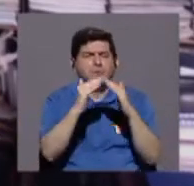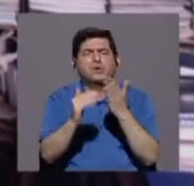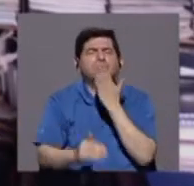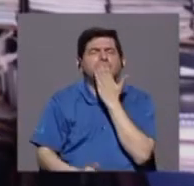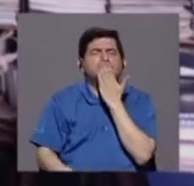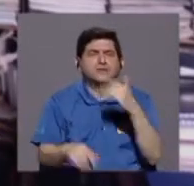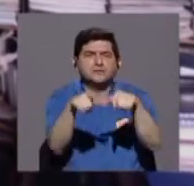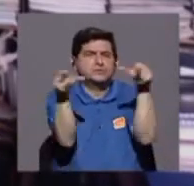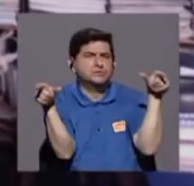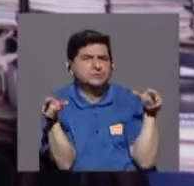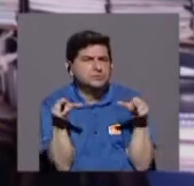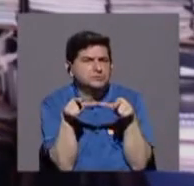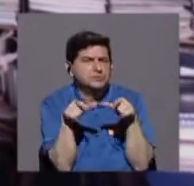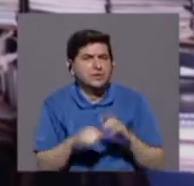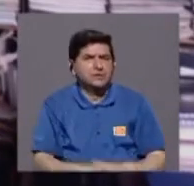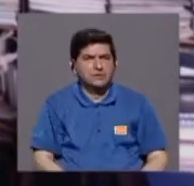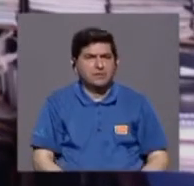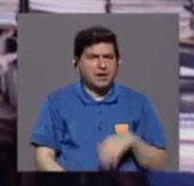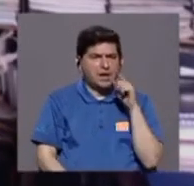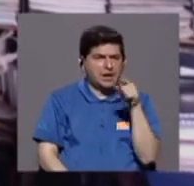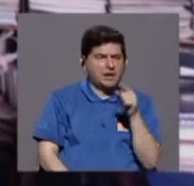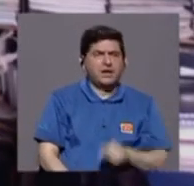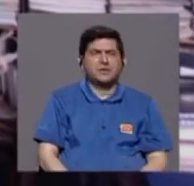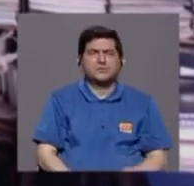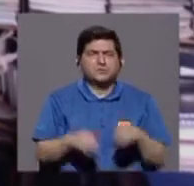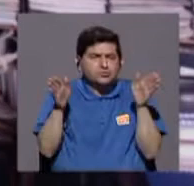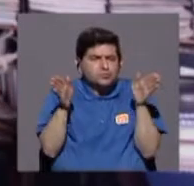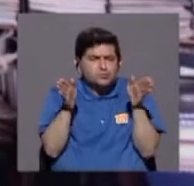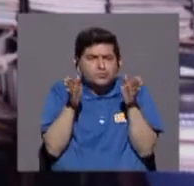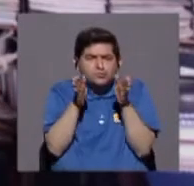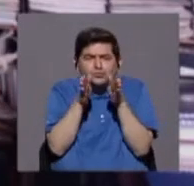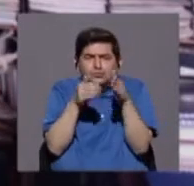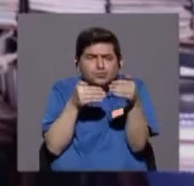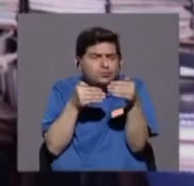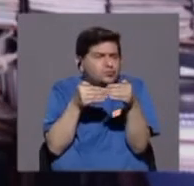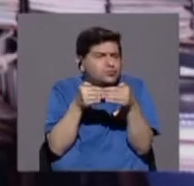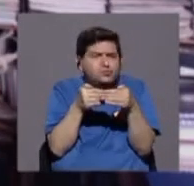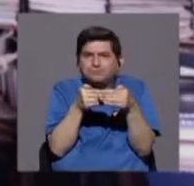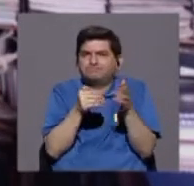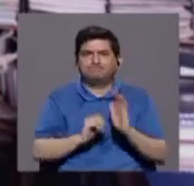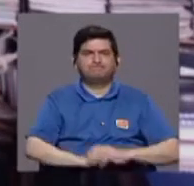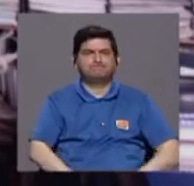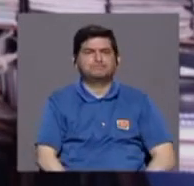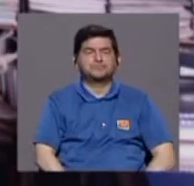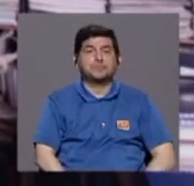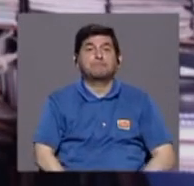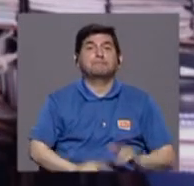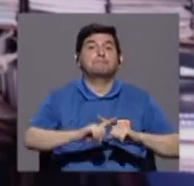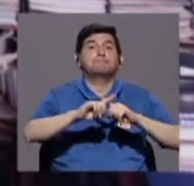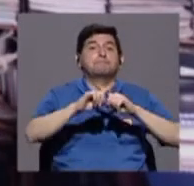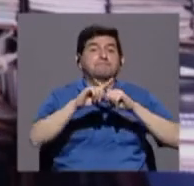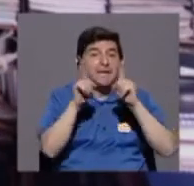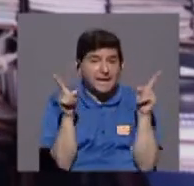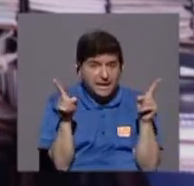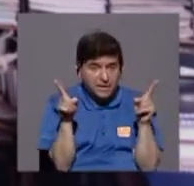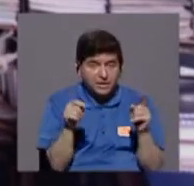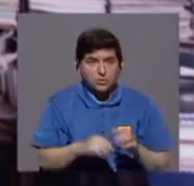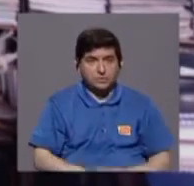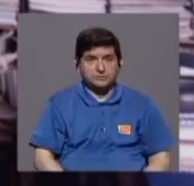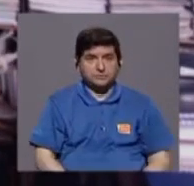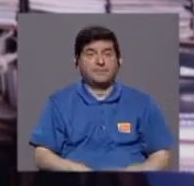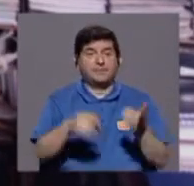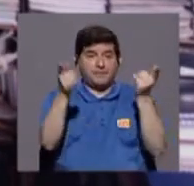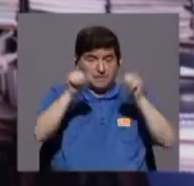había en estas zonas eran poblaciones muy reducidas, realmente reducidas, pero estaban de